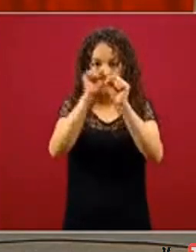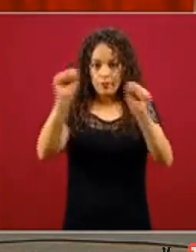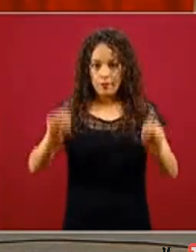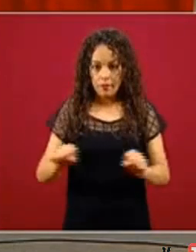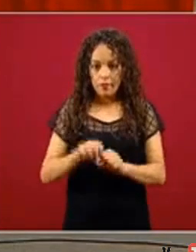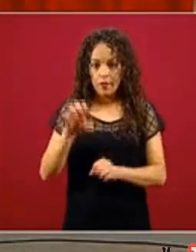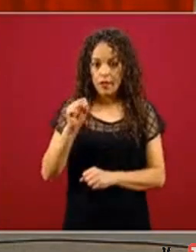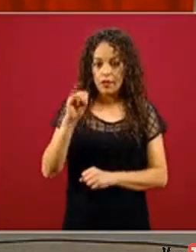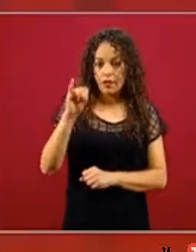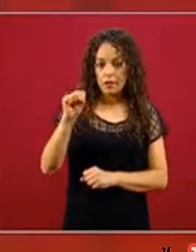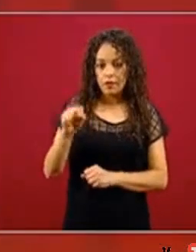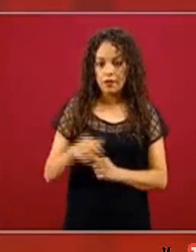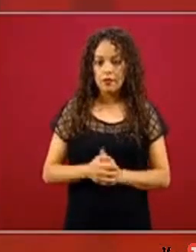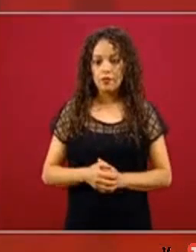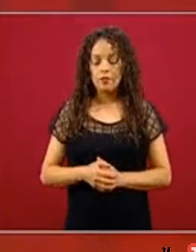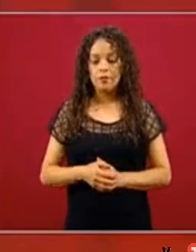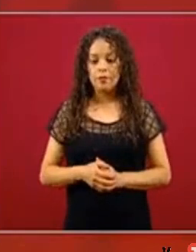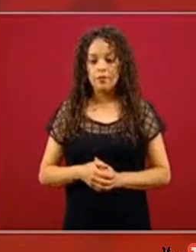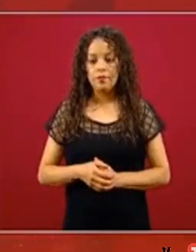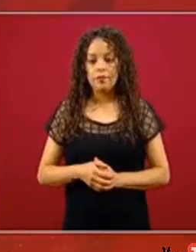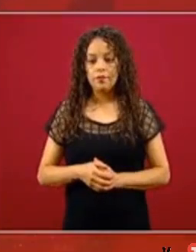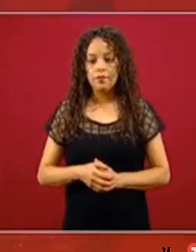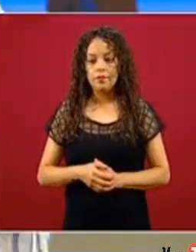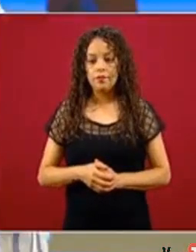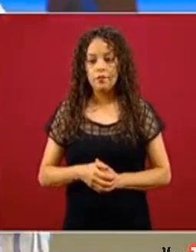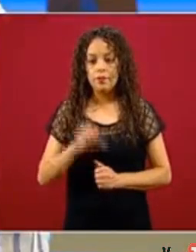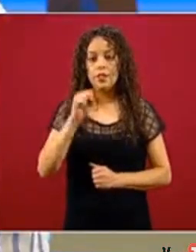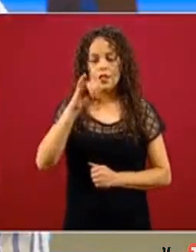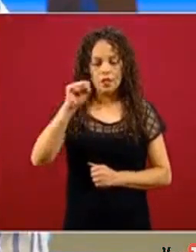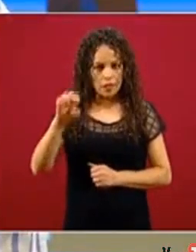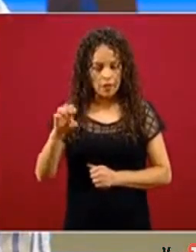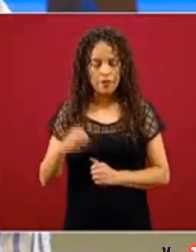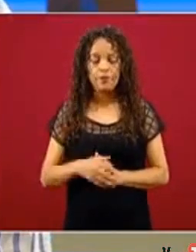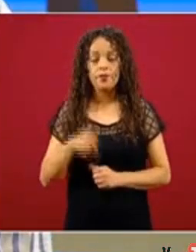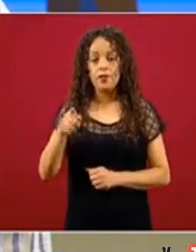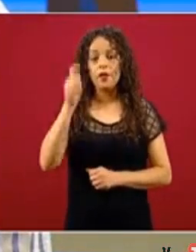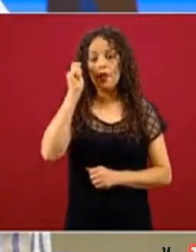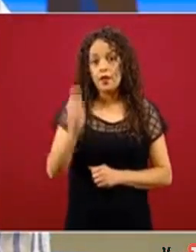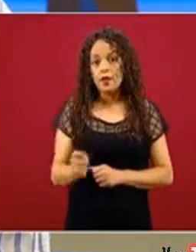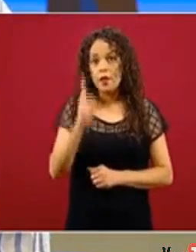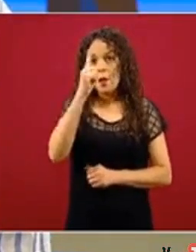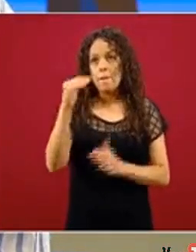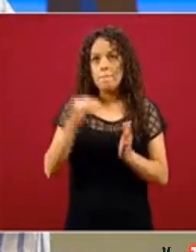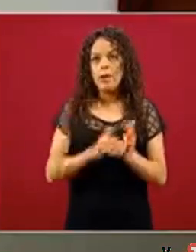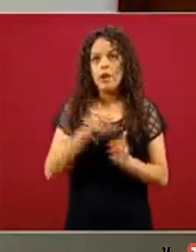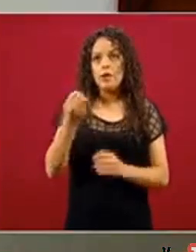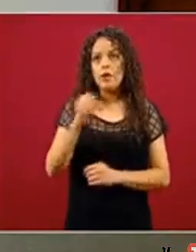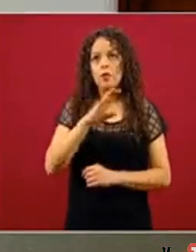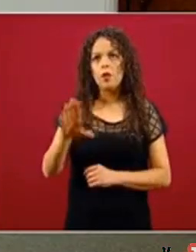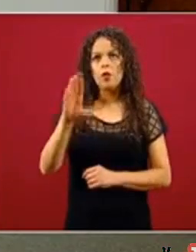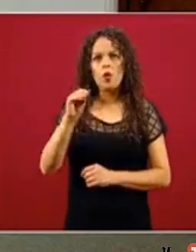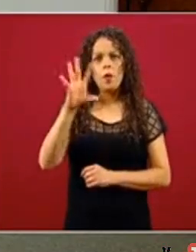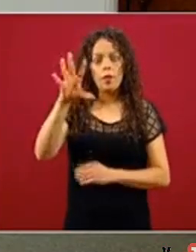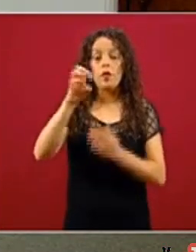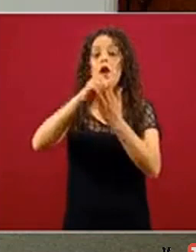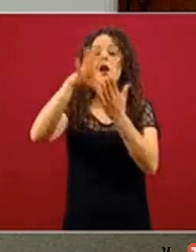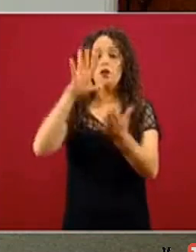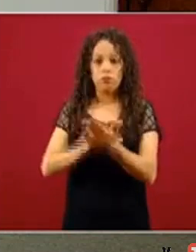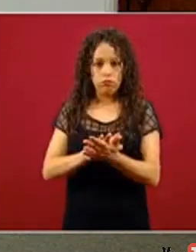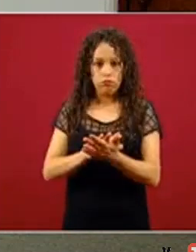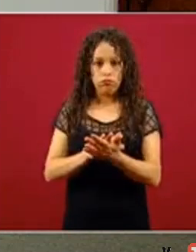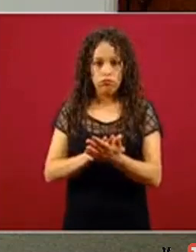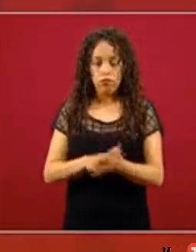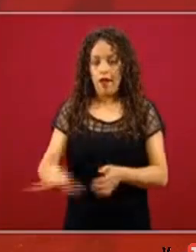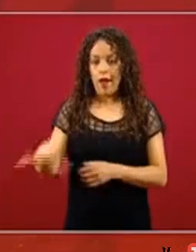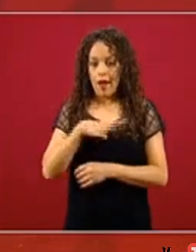de Vigilancia Epidemiológica, que en su forma contemporánea se estableció en 1995, pero México tiene